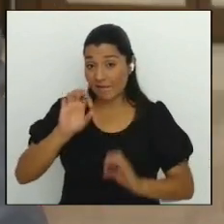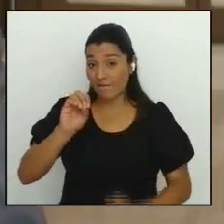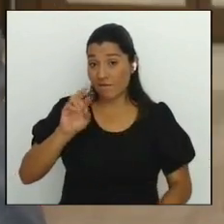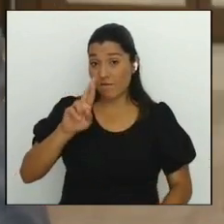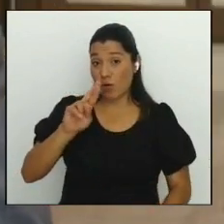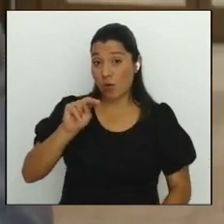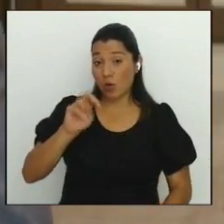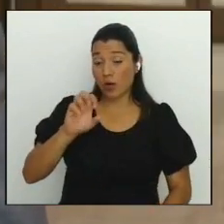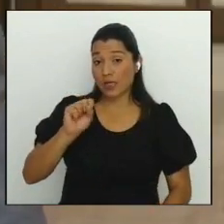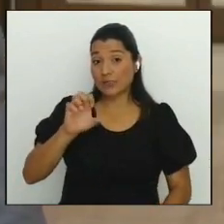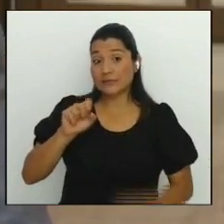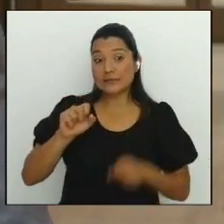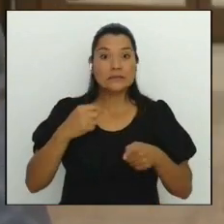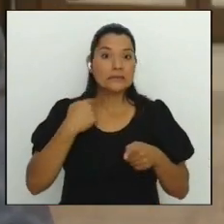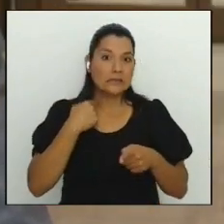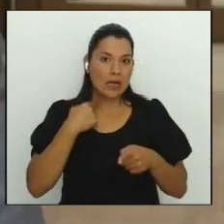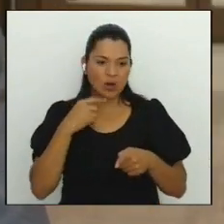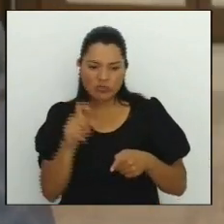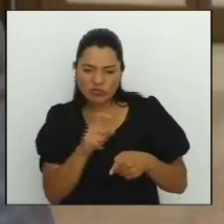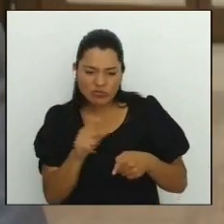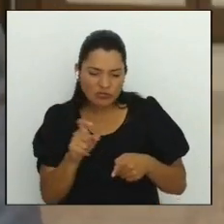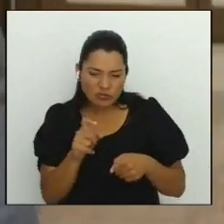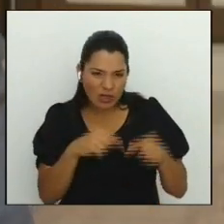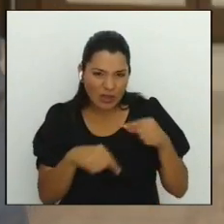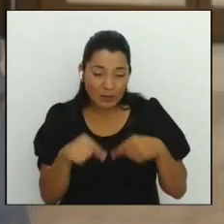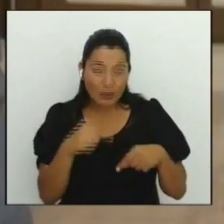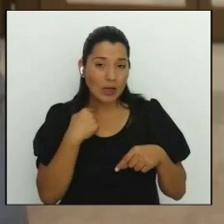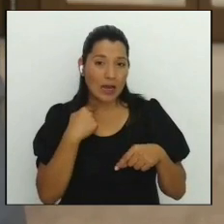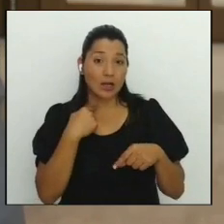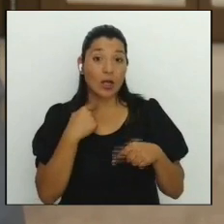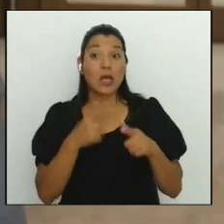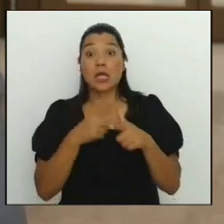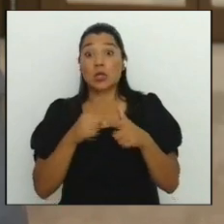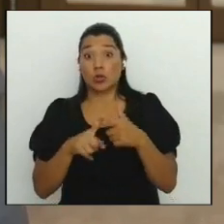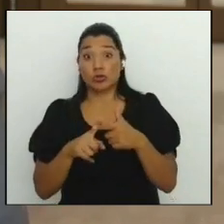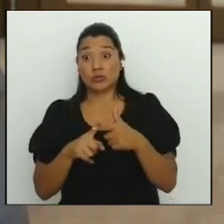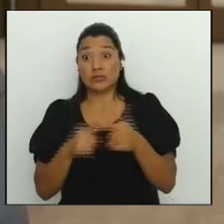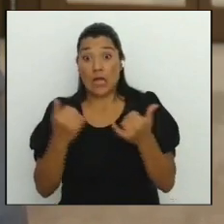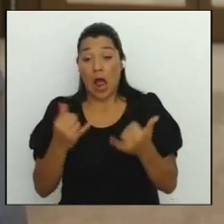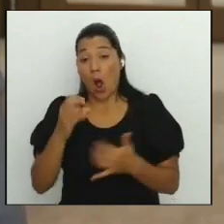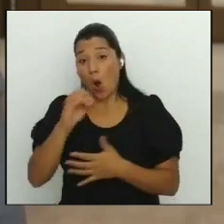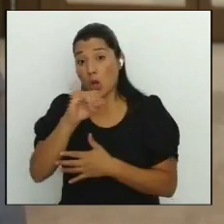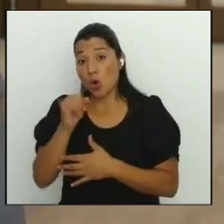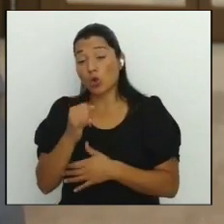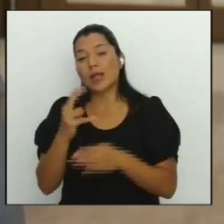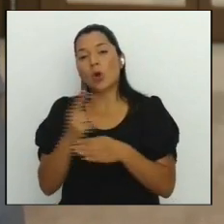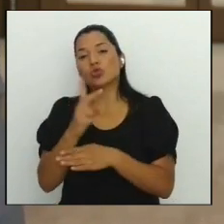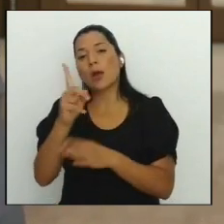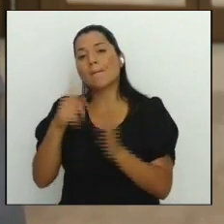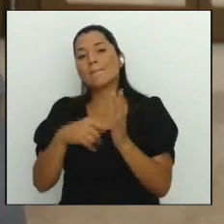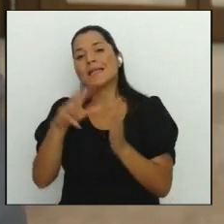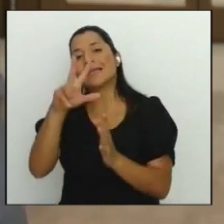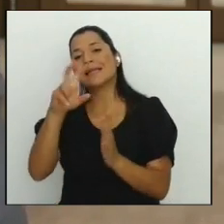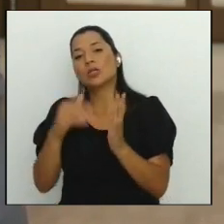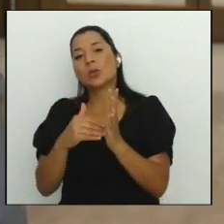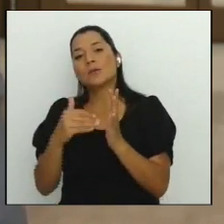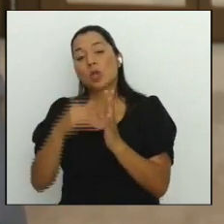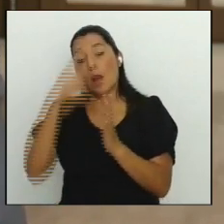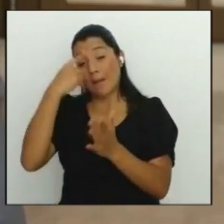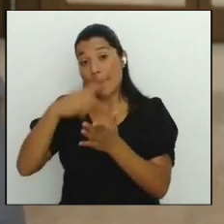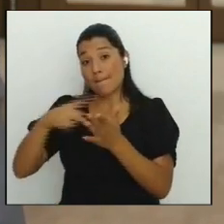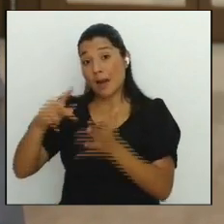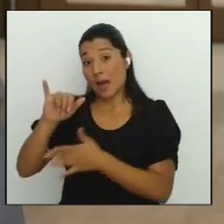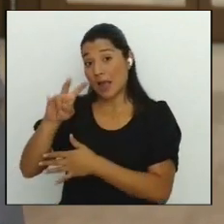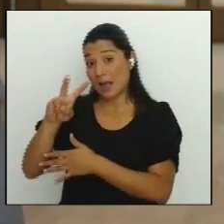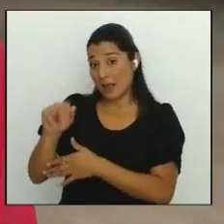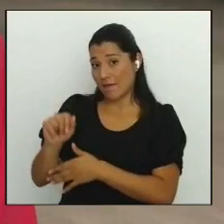Entonces, 1.300 millones pueden ser muy útiles en toda la gama y diversidad que maneja el OIJ a la hora de las